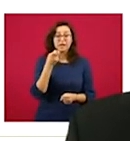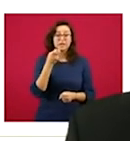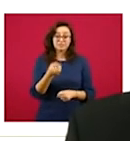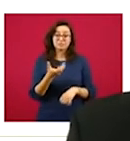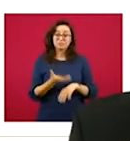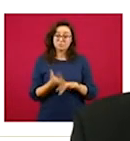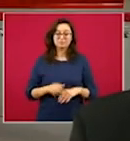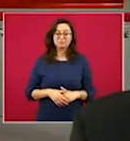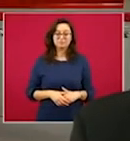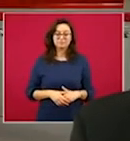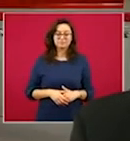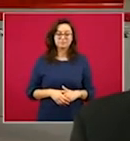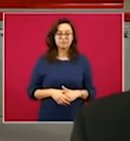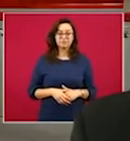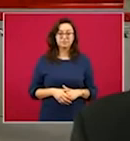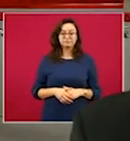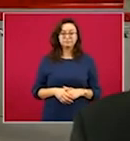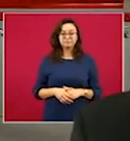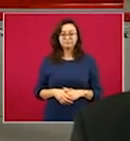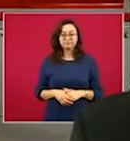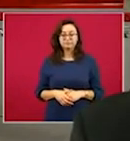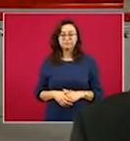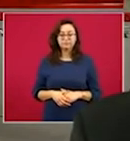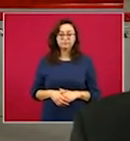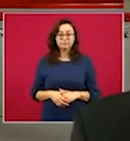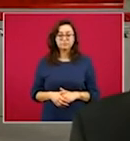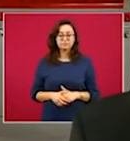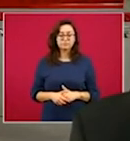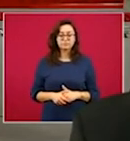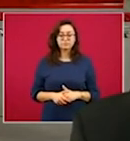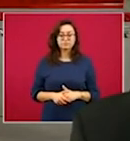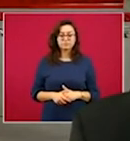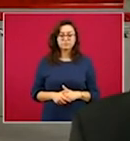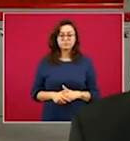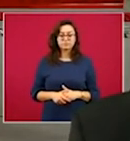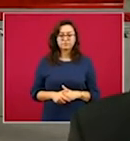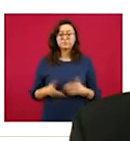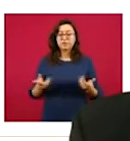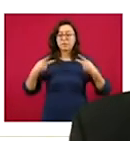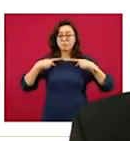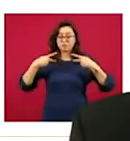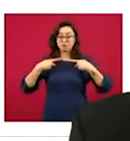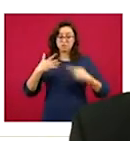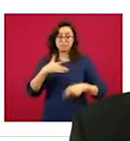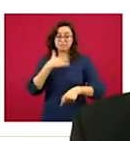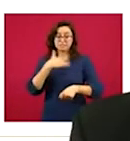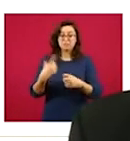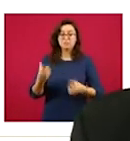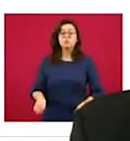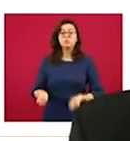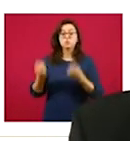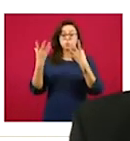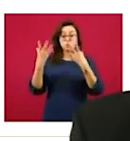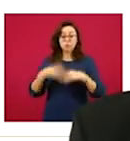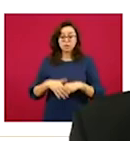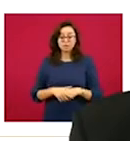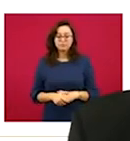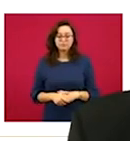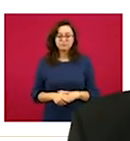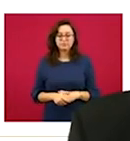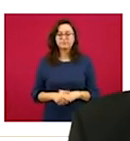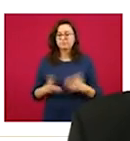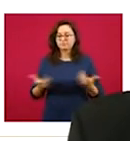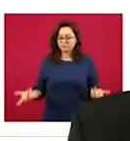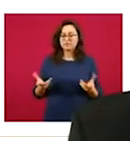enfocó su medición en el COVID-19. ¿Qué fue lo que encontraron? Bueno, encontraron mucha información, claro,